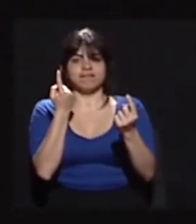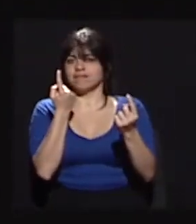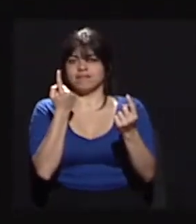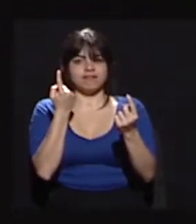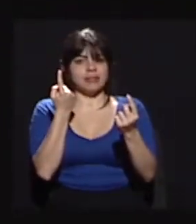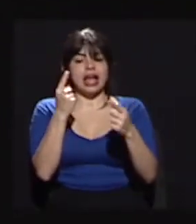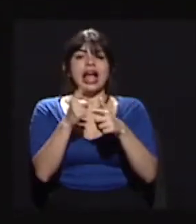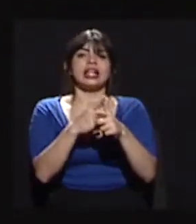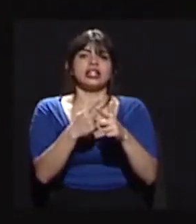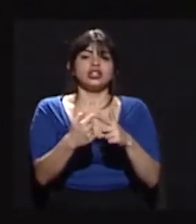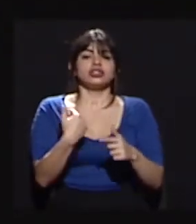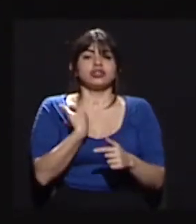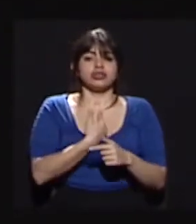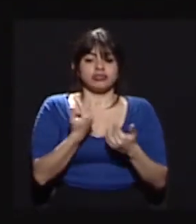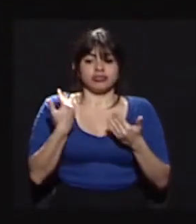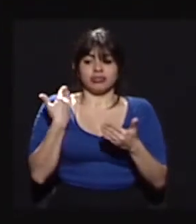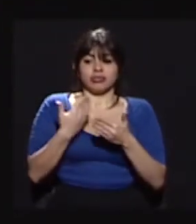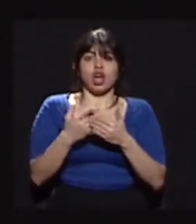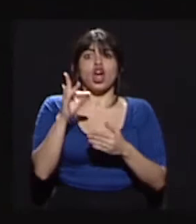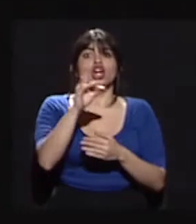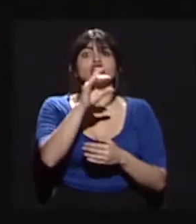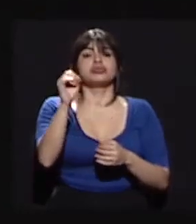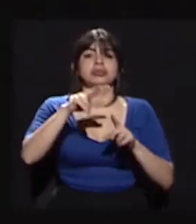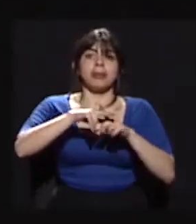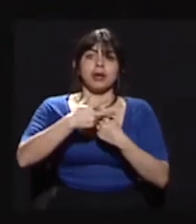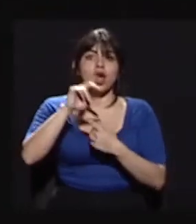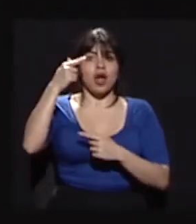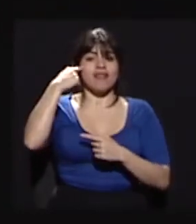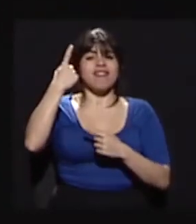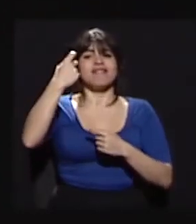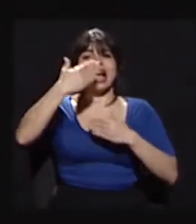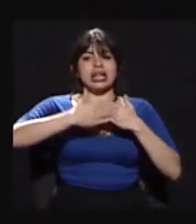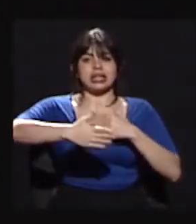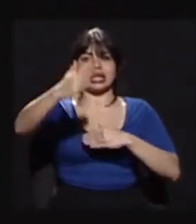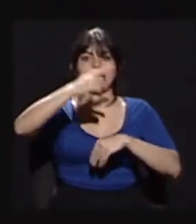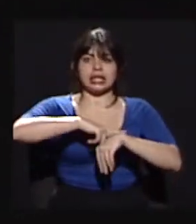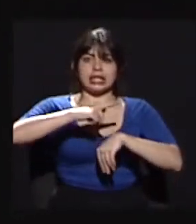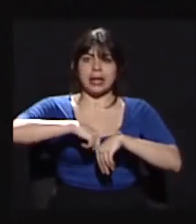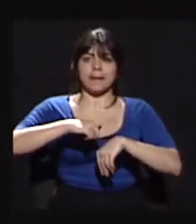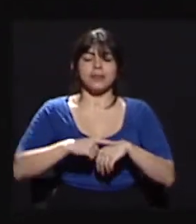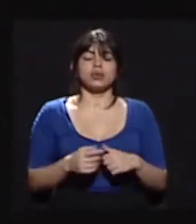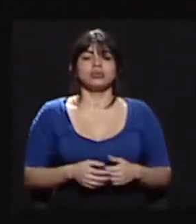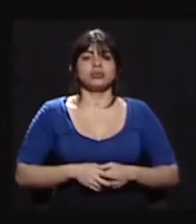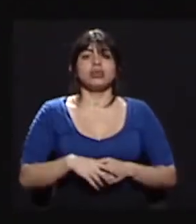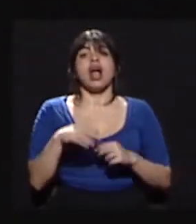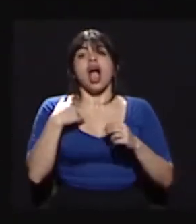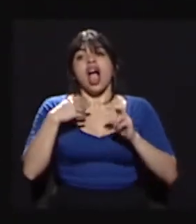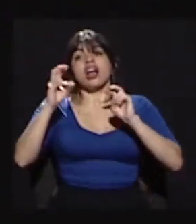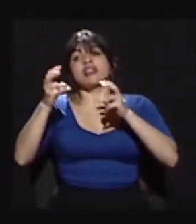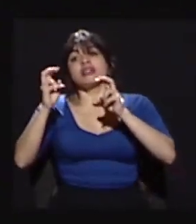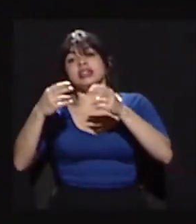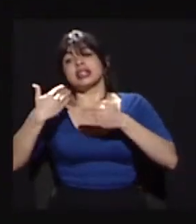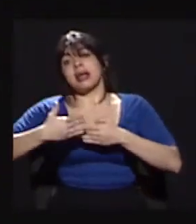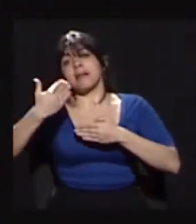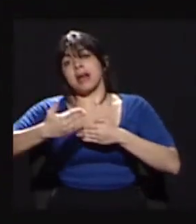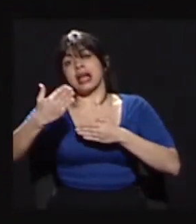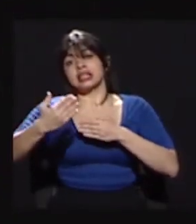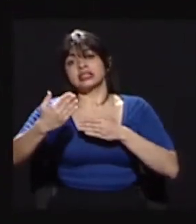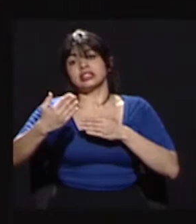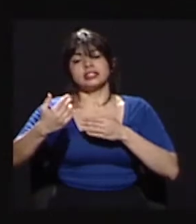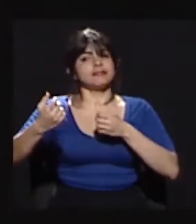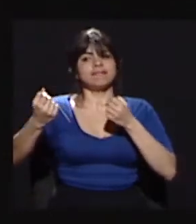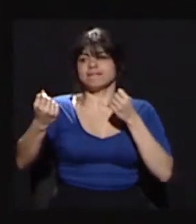a ocho meses de haber iniciado la administración falta mucho tiempo de aquí para adelante y habrá temas en donde los desencuentros